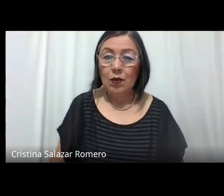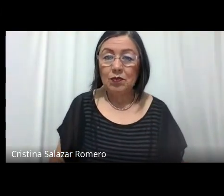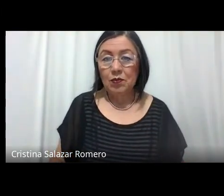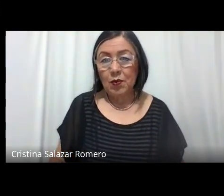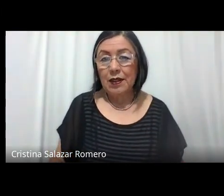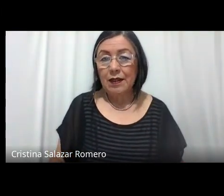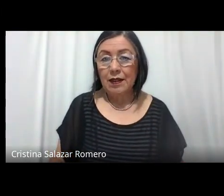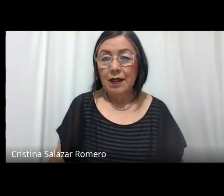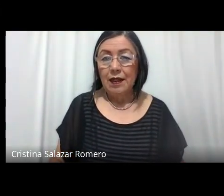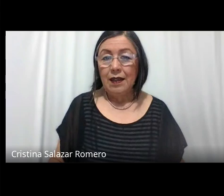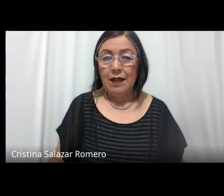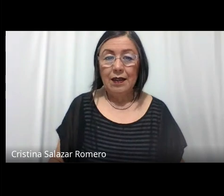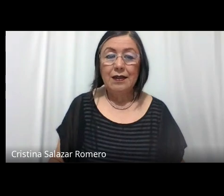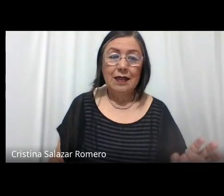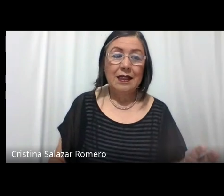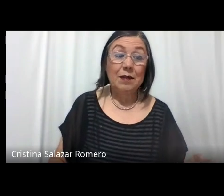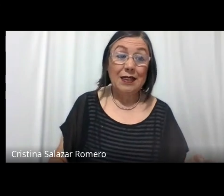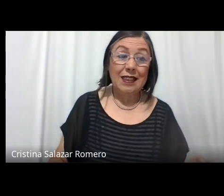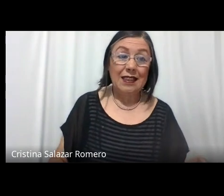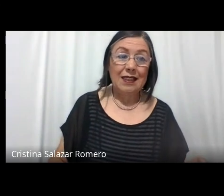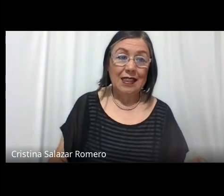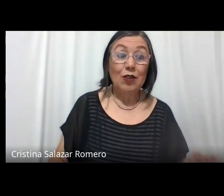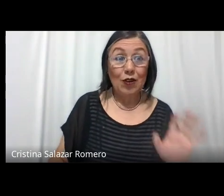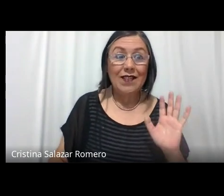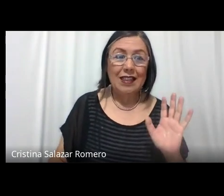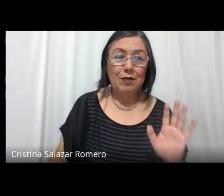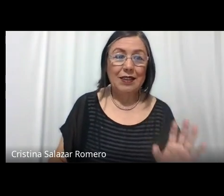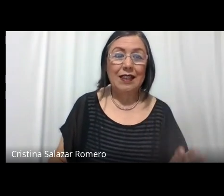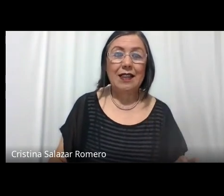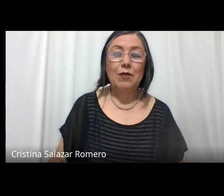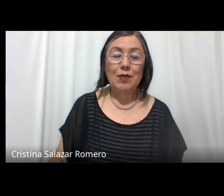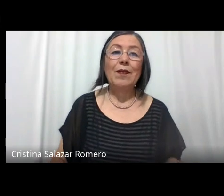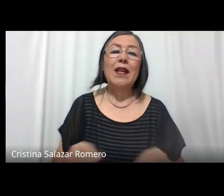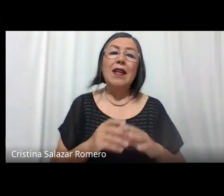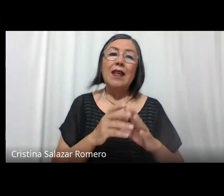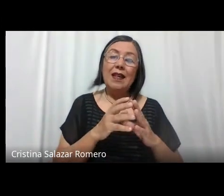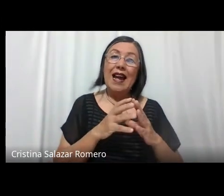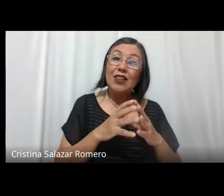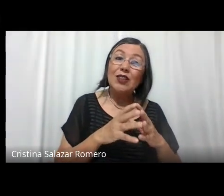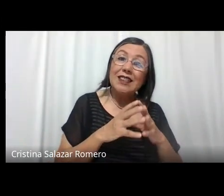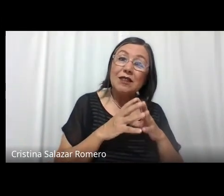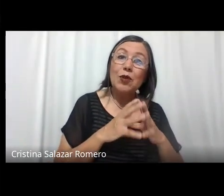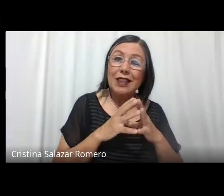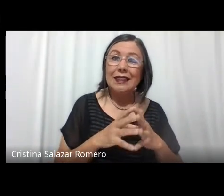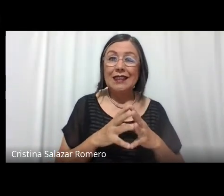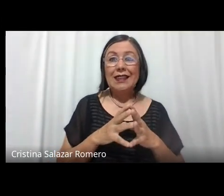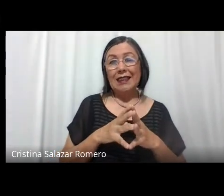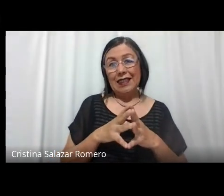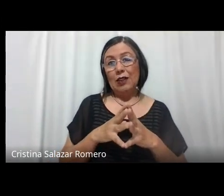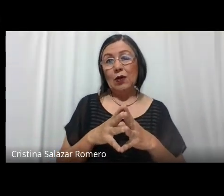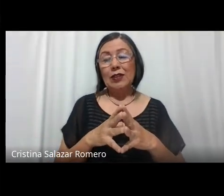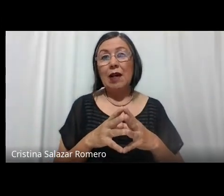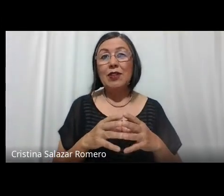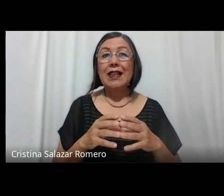lo pueden tener presente. Eso lo deben tener presente. Muy bien. Algo que es importante